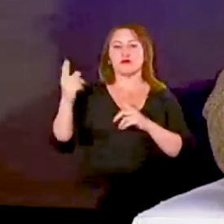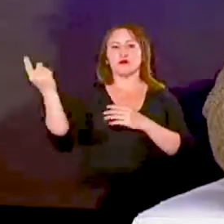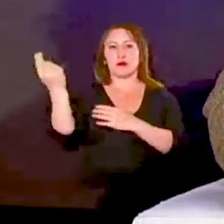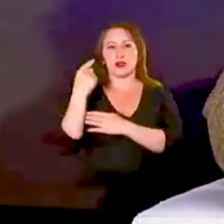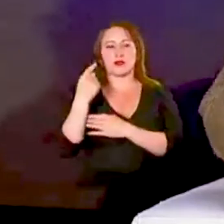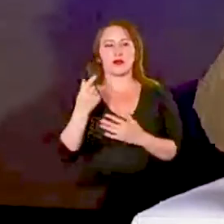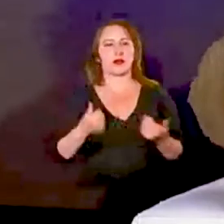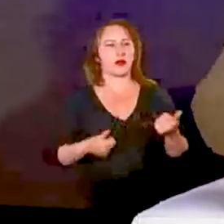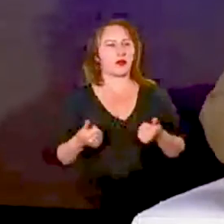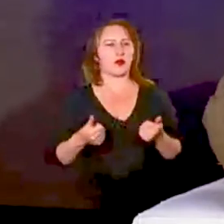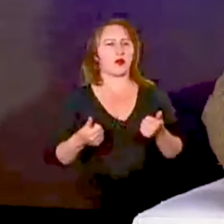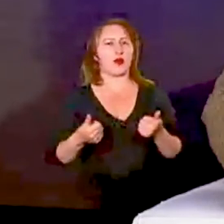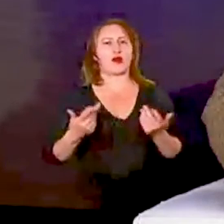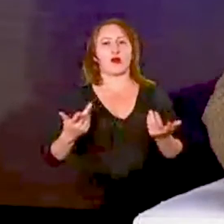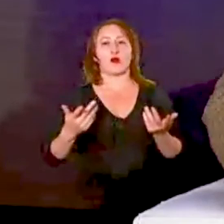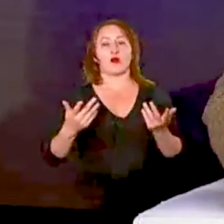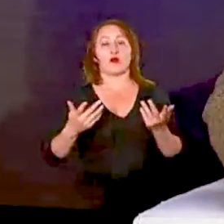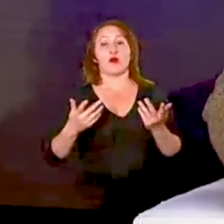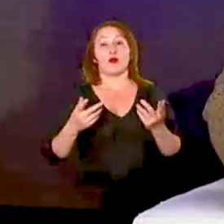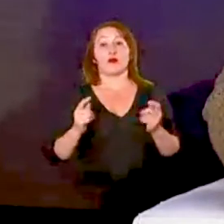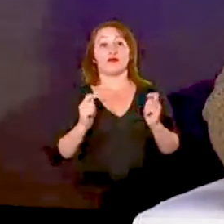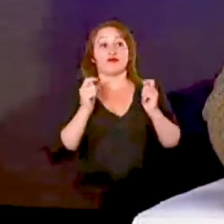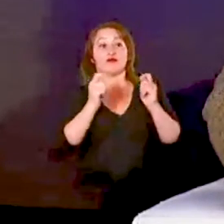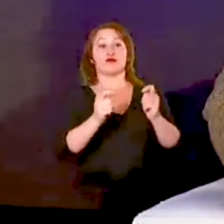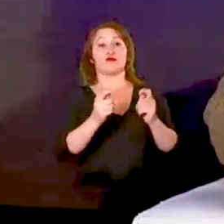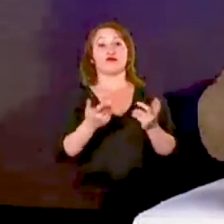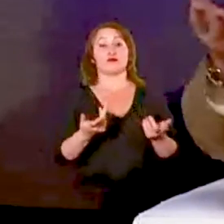instrucción hasta cargos de